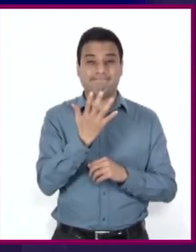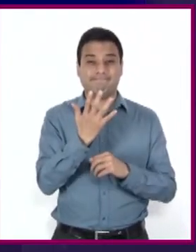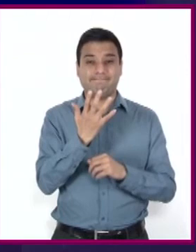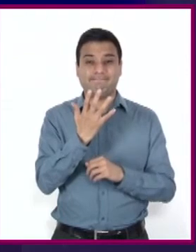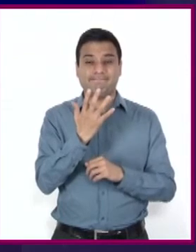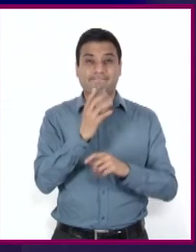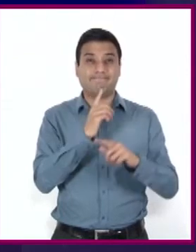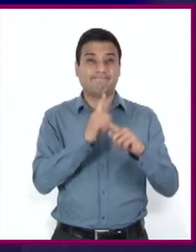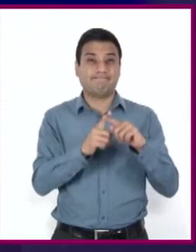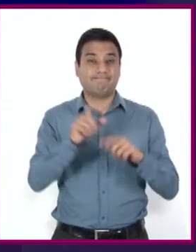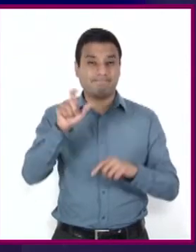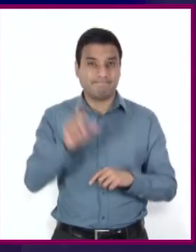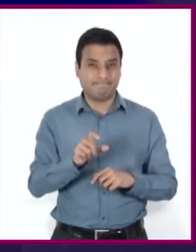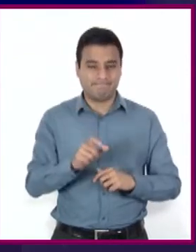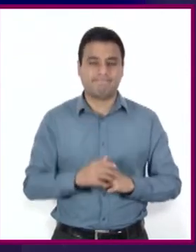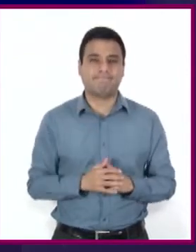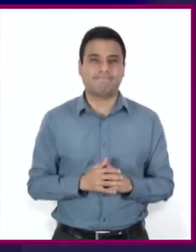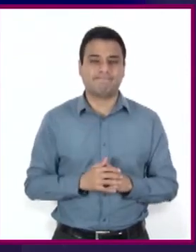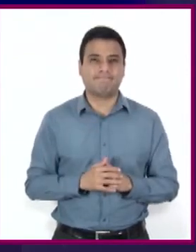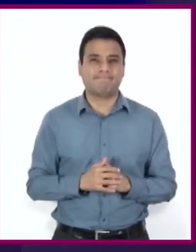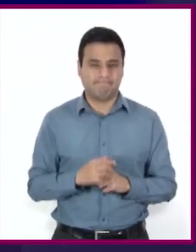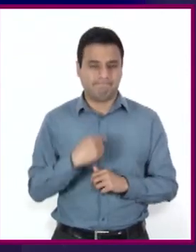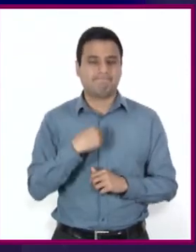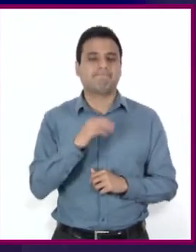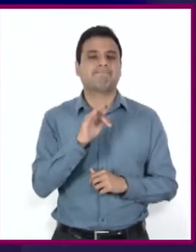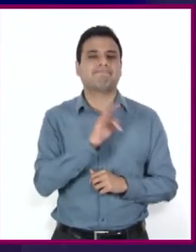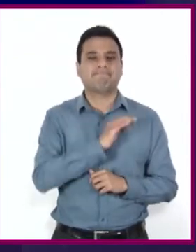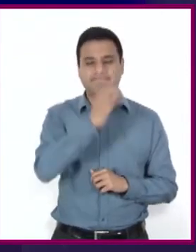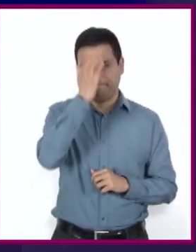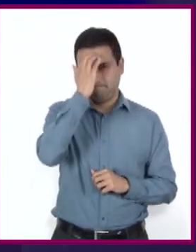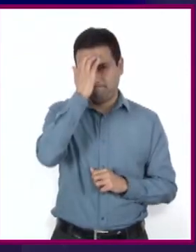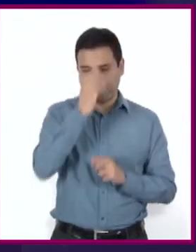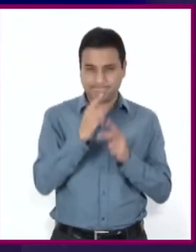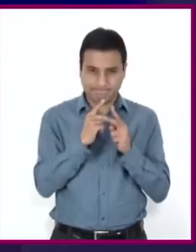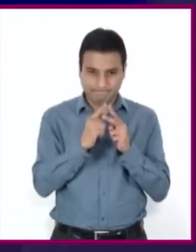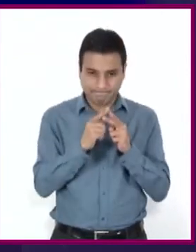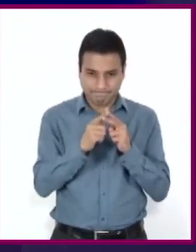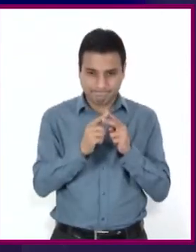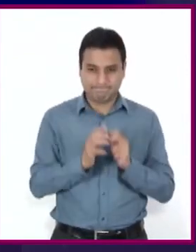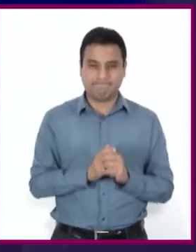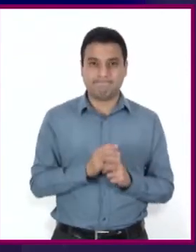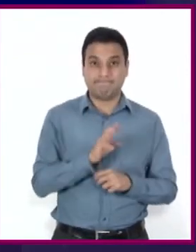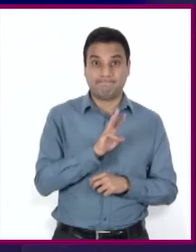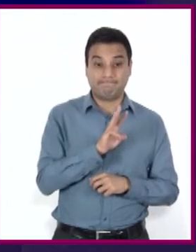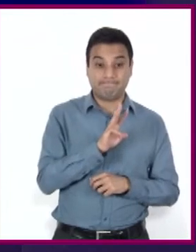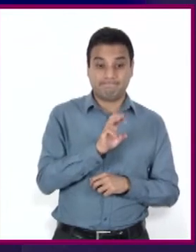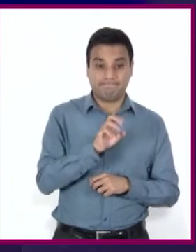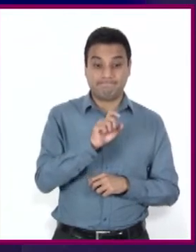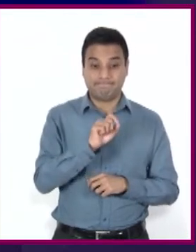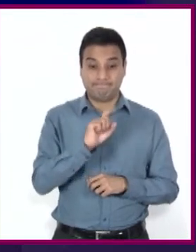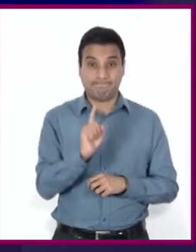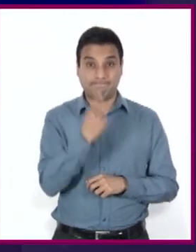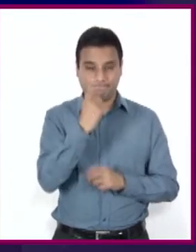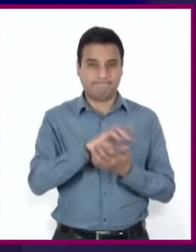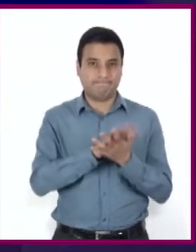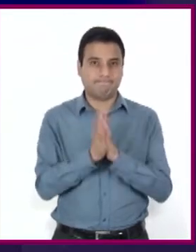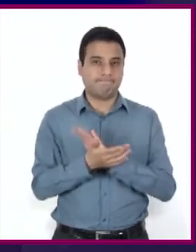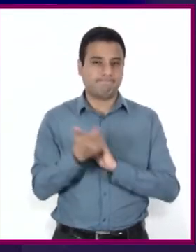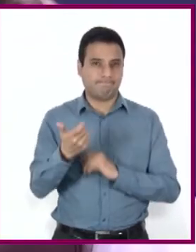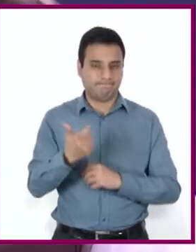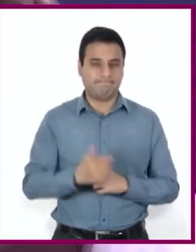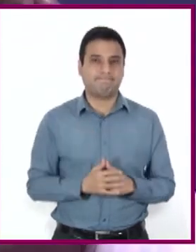de la primera magnitud, podemos calcular la equivalencia de los 320 dólares a pesos